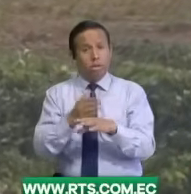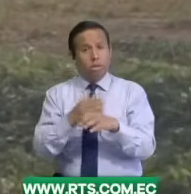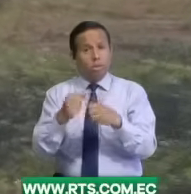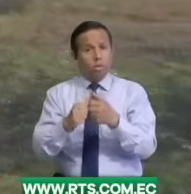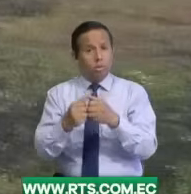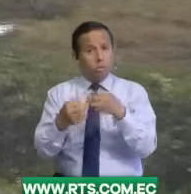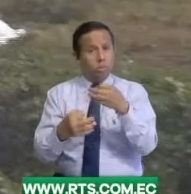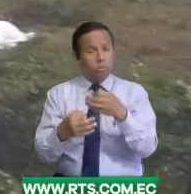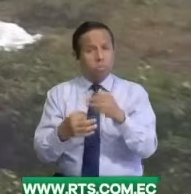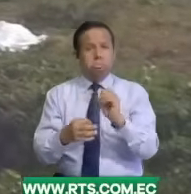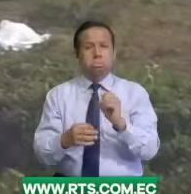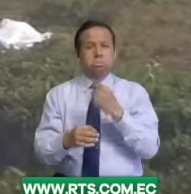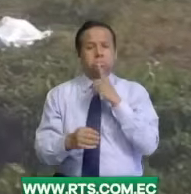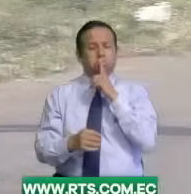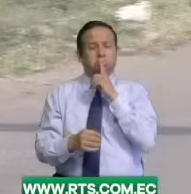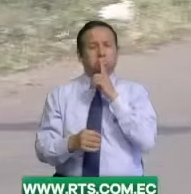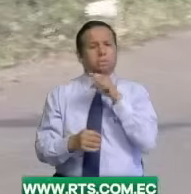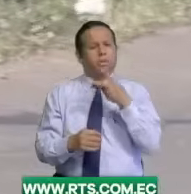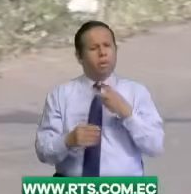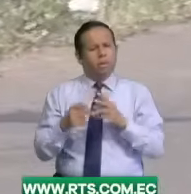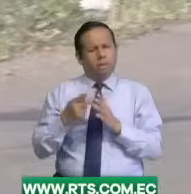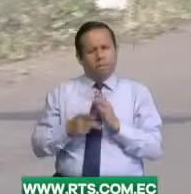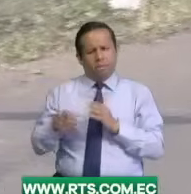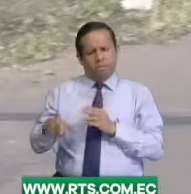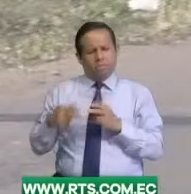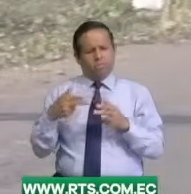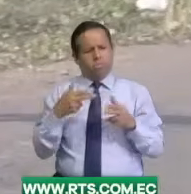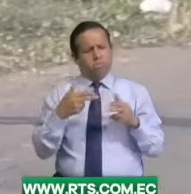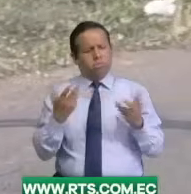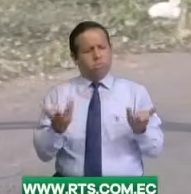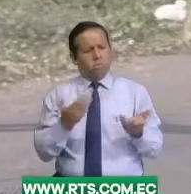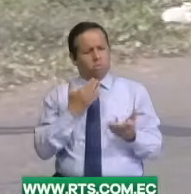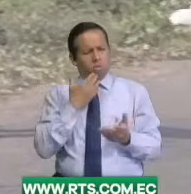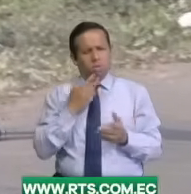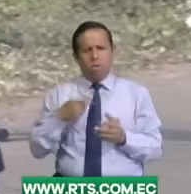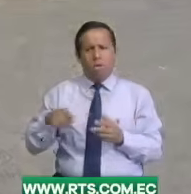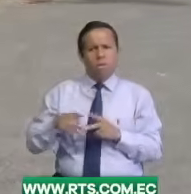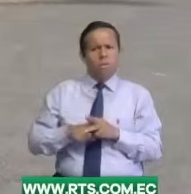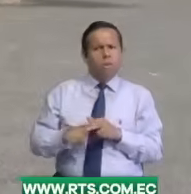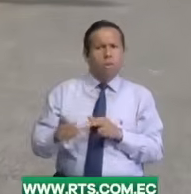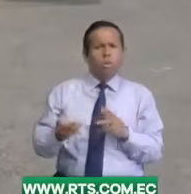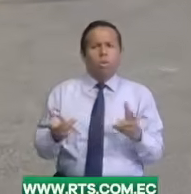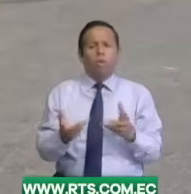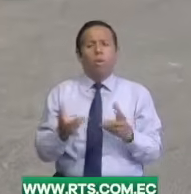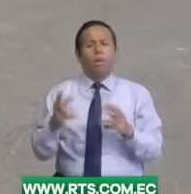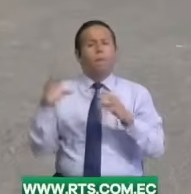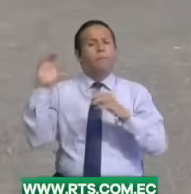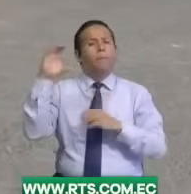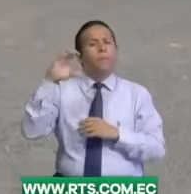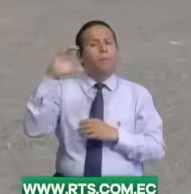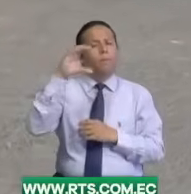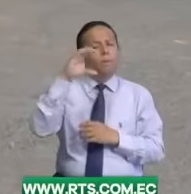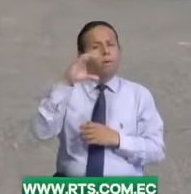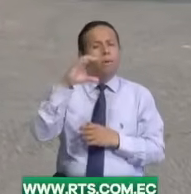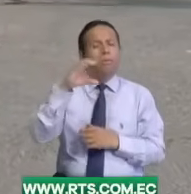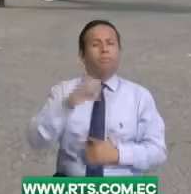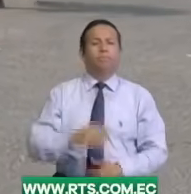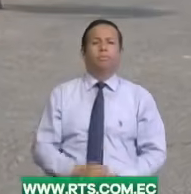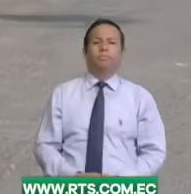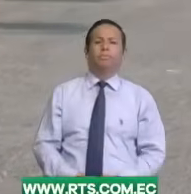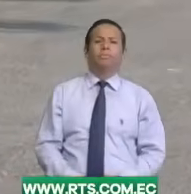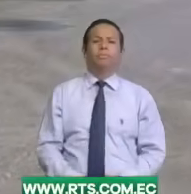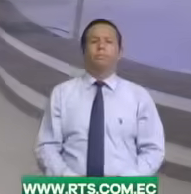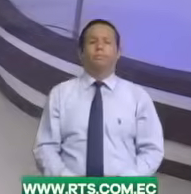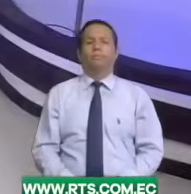la motivación del hecho violento y el paradero de los responsables del ataque, informó Adriana Peralta.